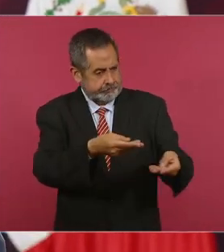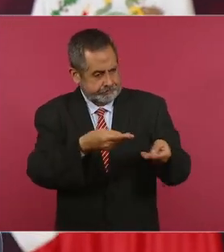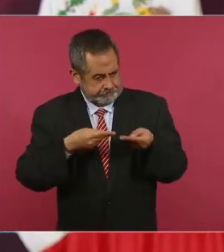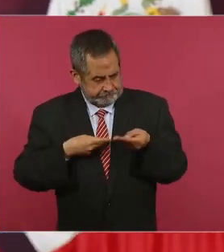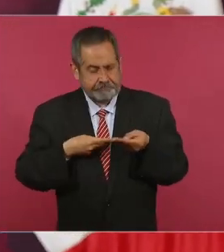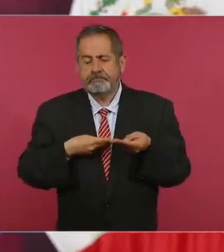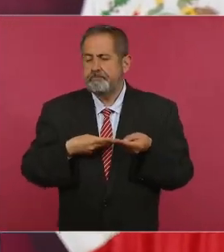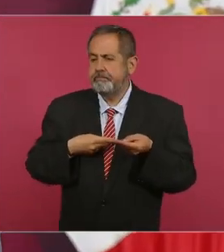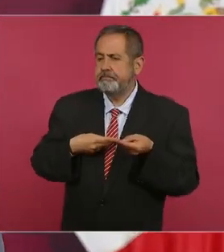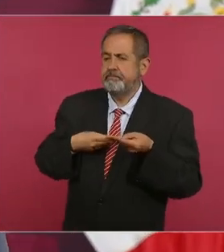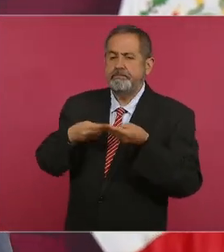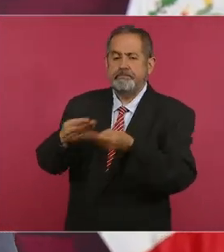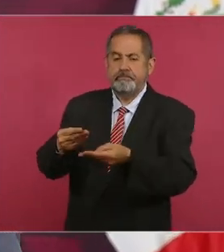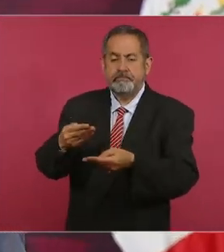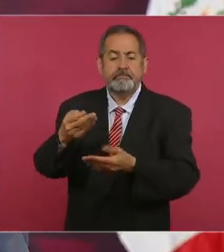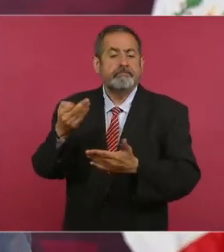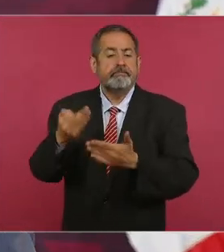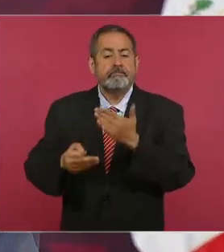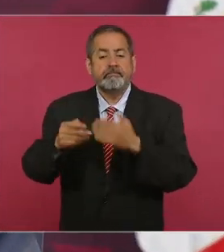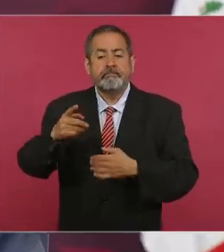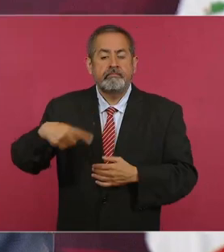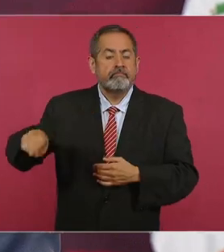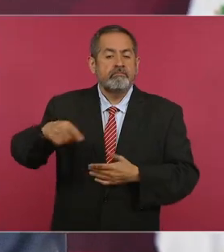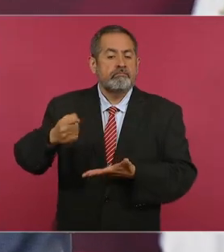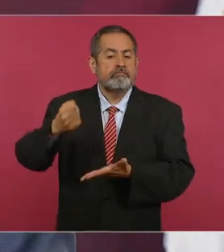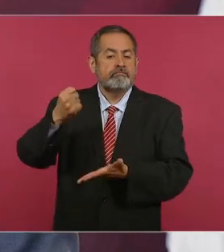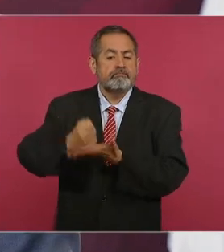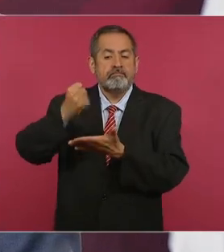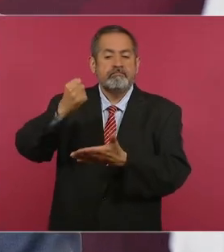y falta que la apruebe